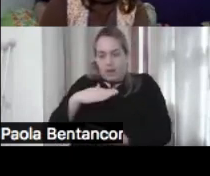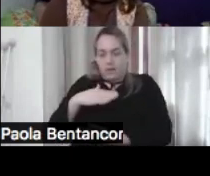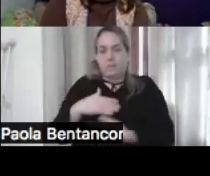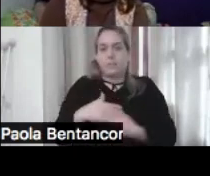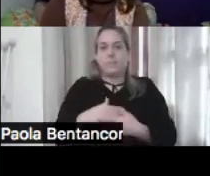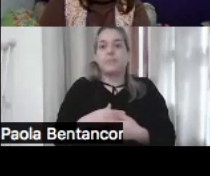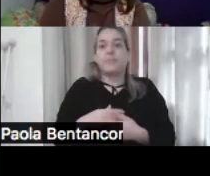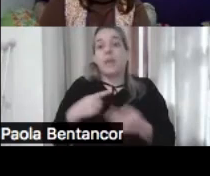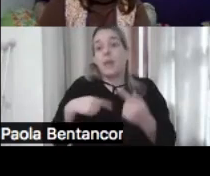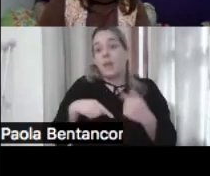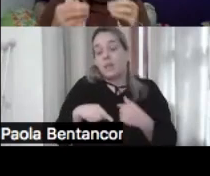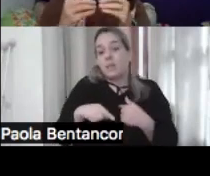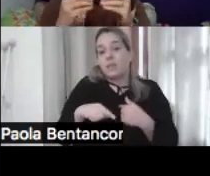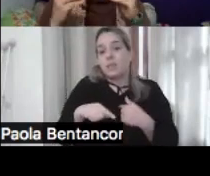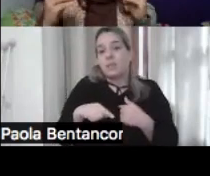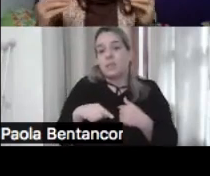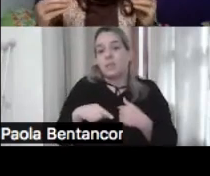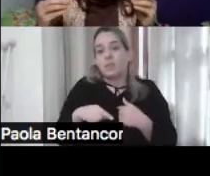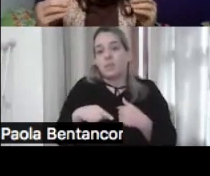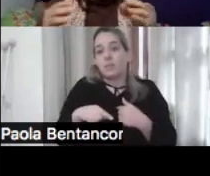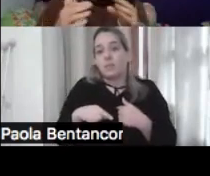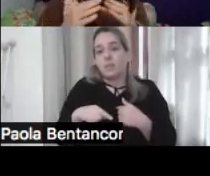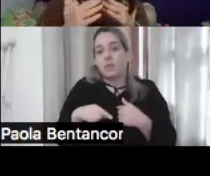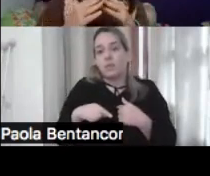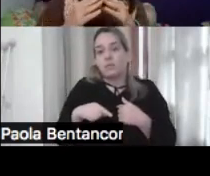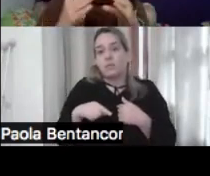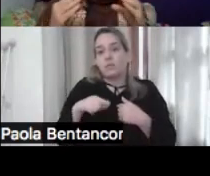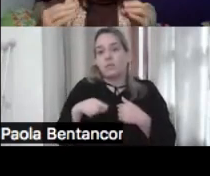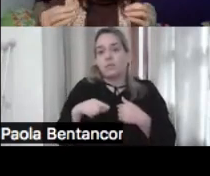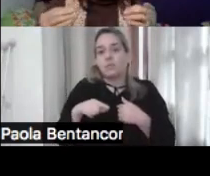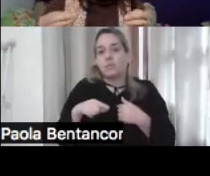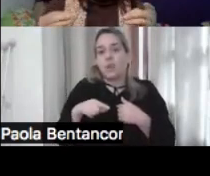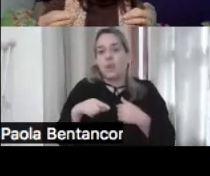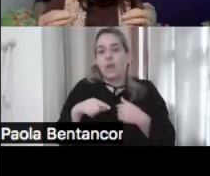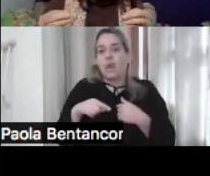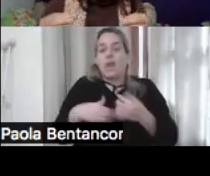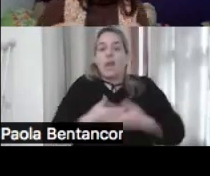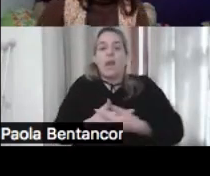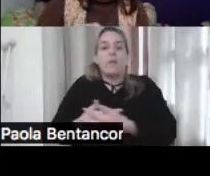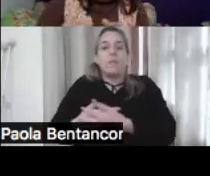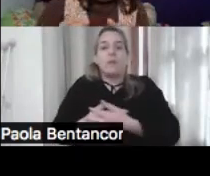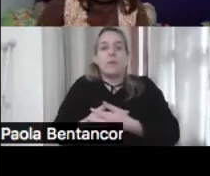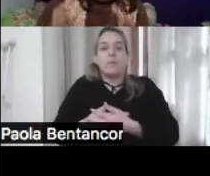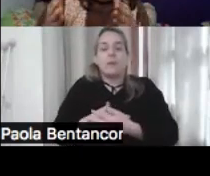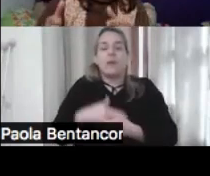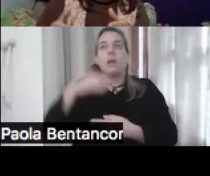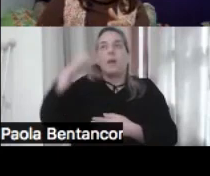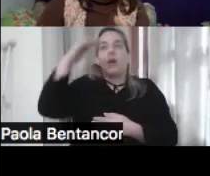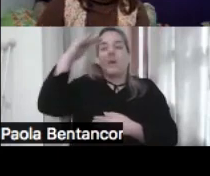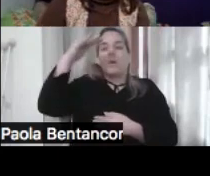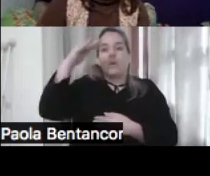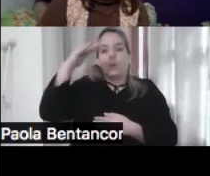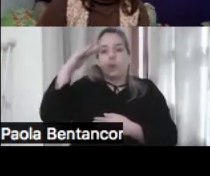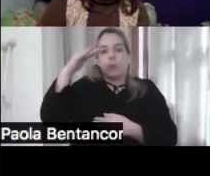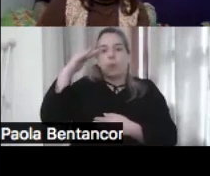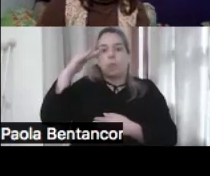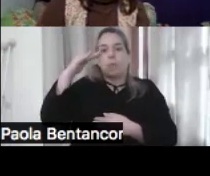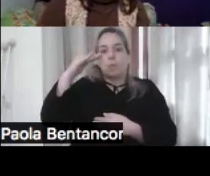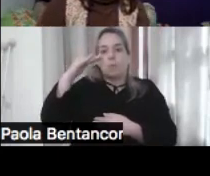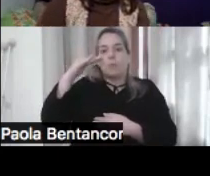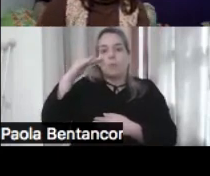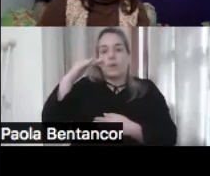lograr un nivel de modulación, digamos, que logre una regulación suficiente como para